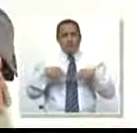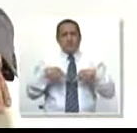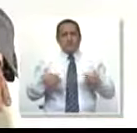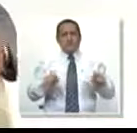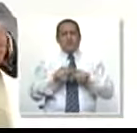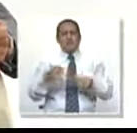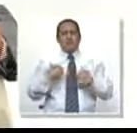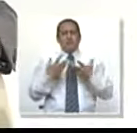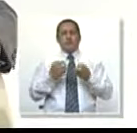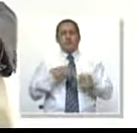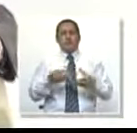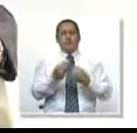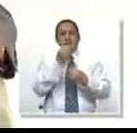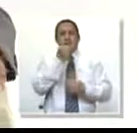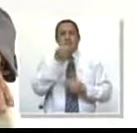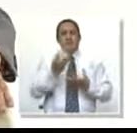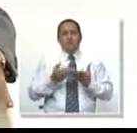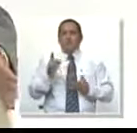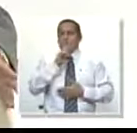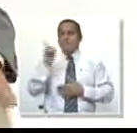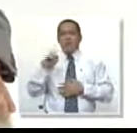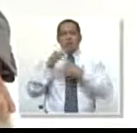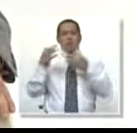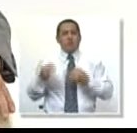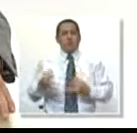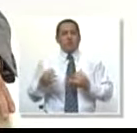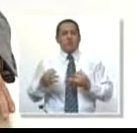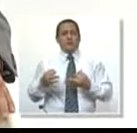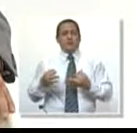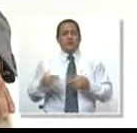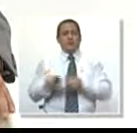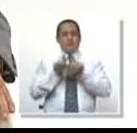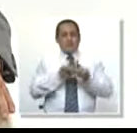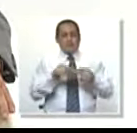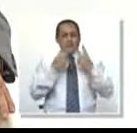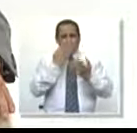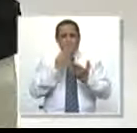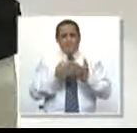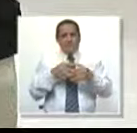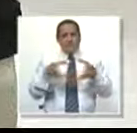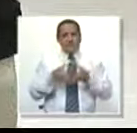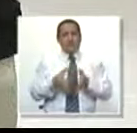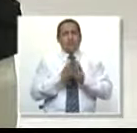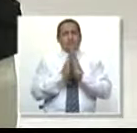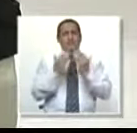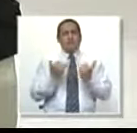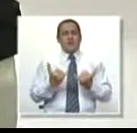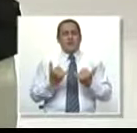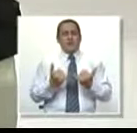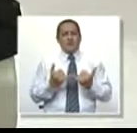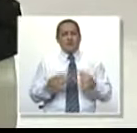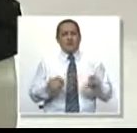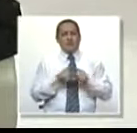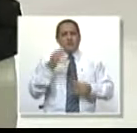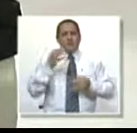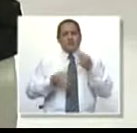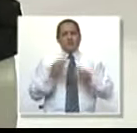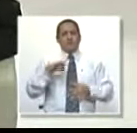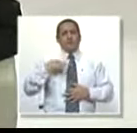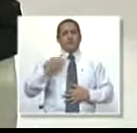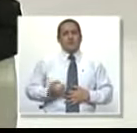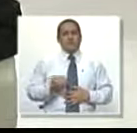digamos señor sabe qué quiero que V alimentos Porque el padre no cumple claro y frente a eso se convoca esta esten